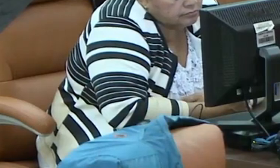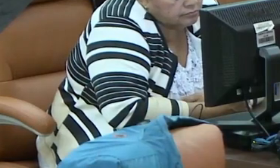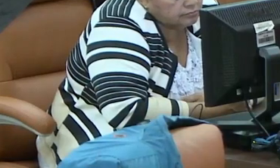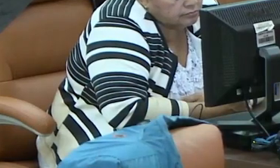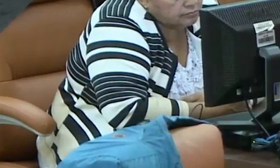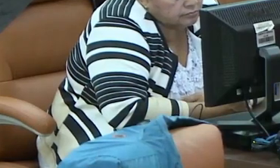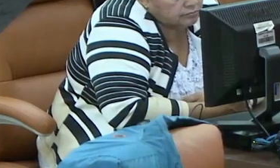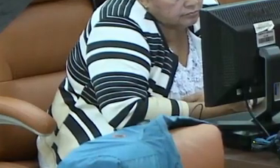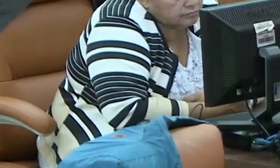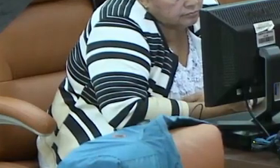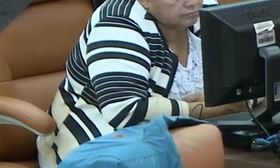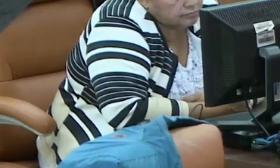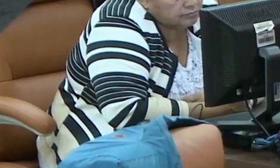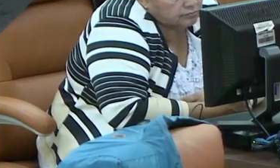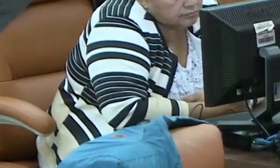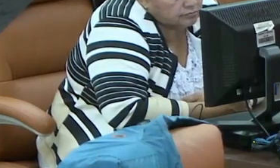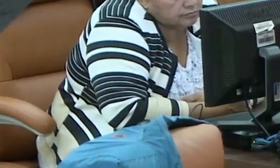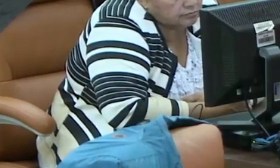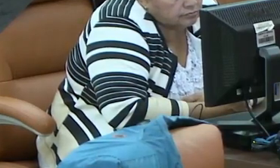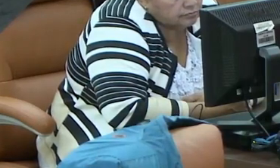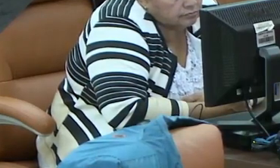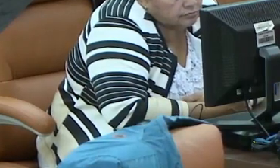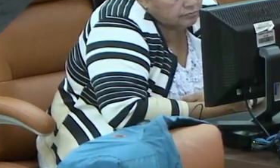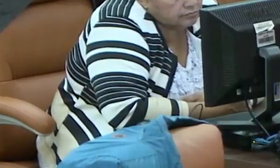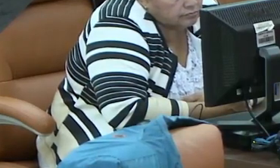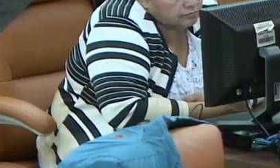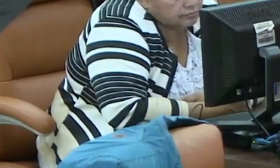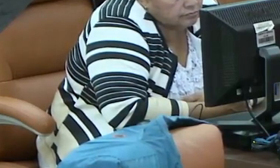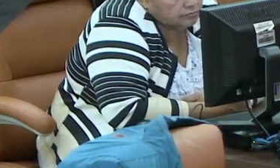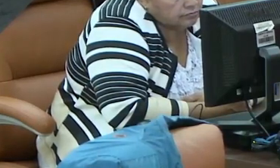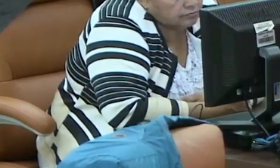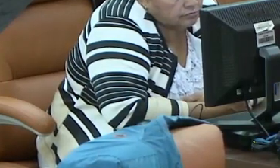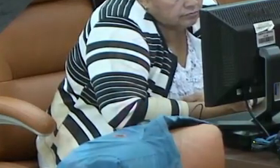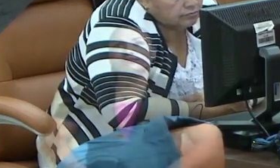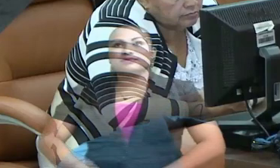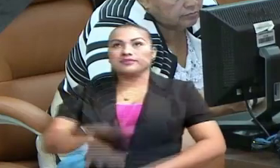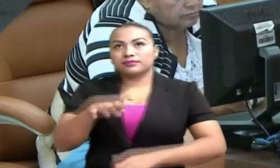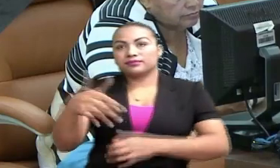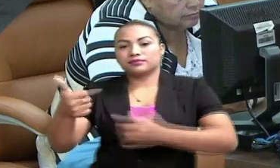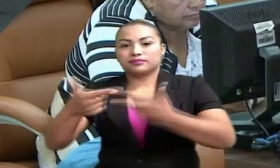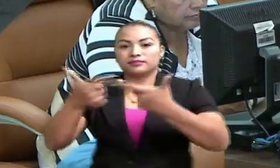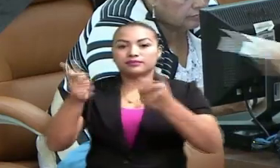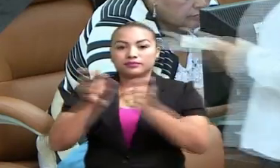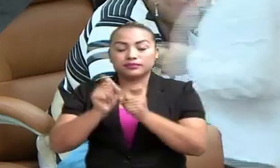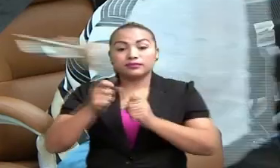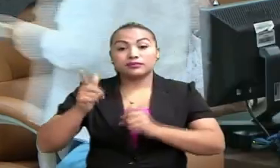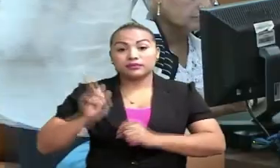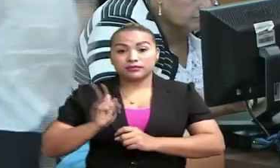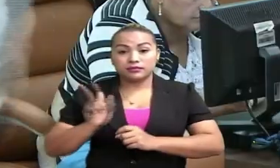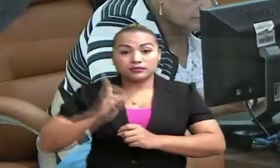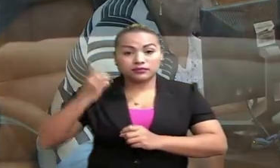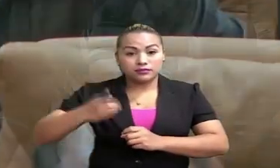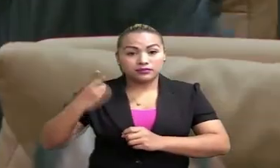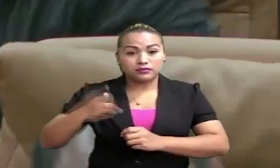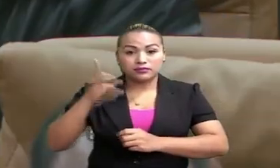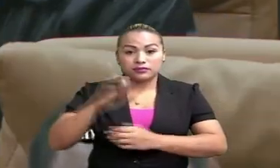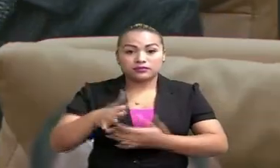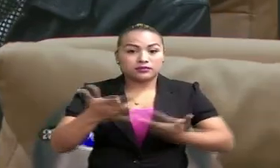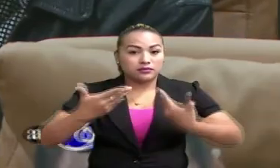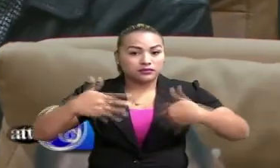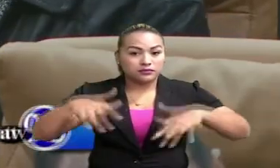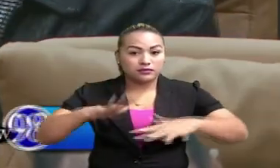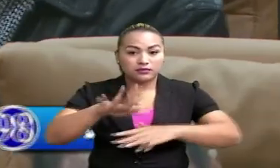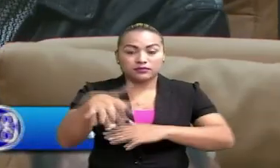Primero, los sectores afines al Frente Sandinista tienen derecho, como cualquier sector de este país,